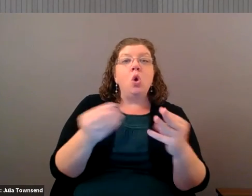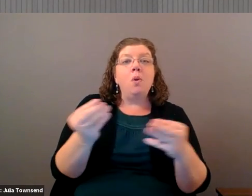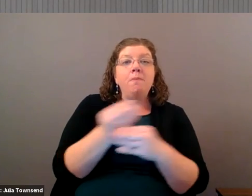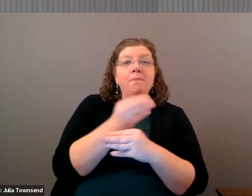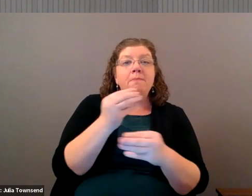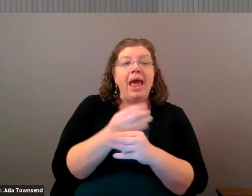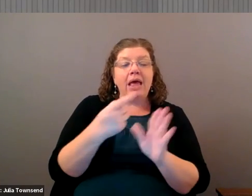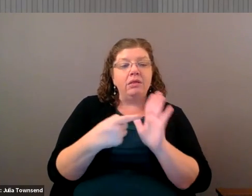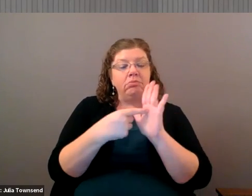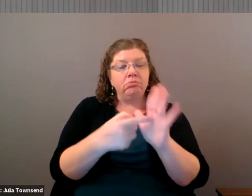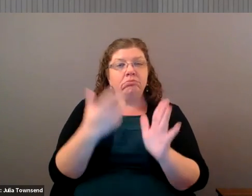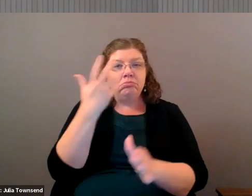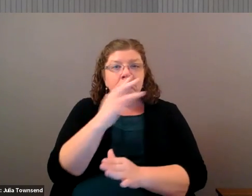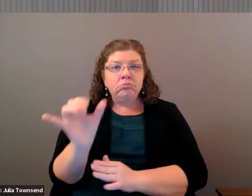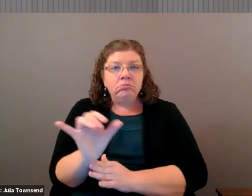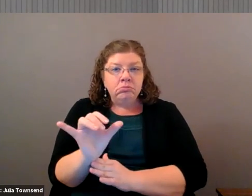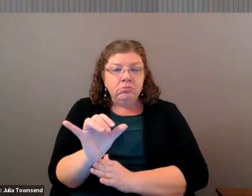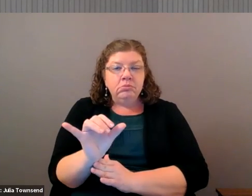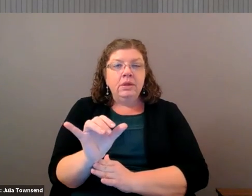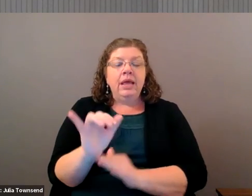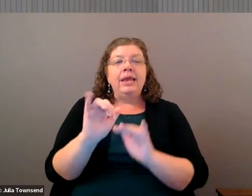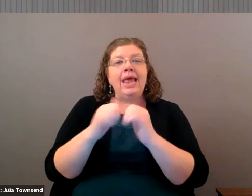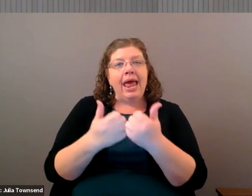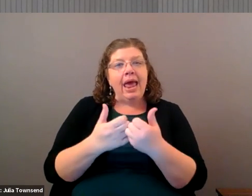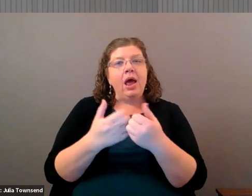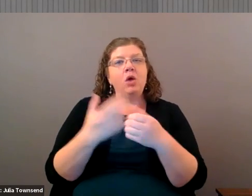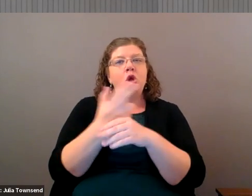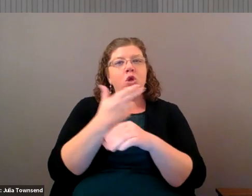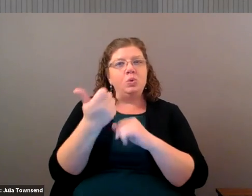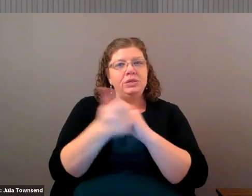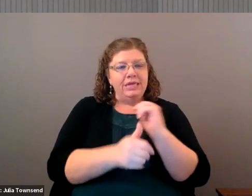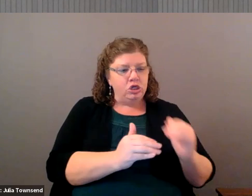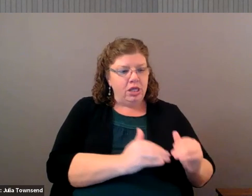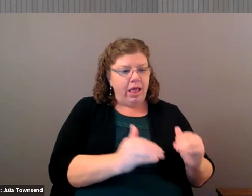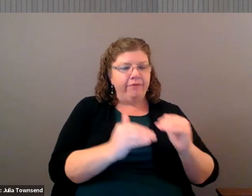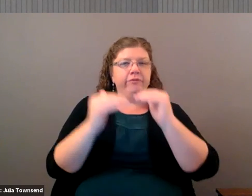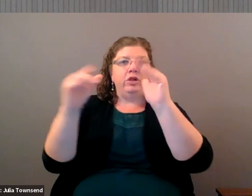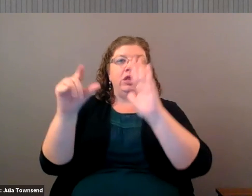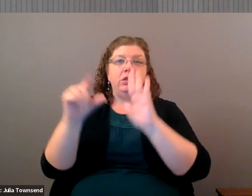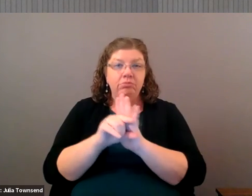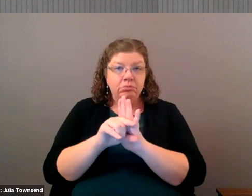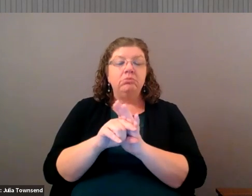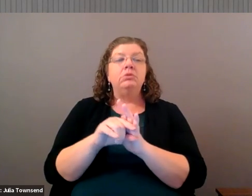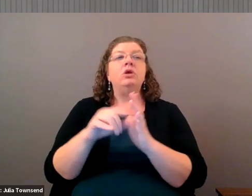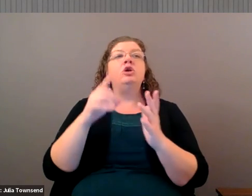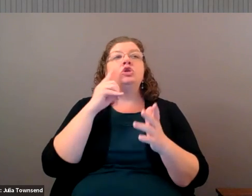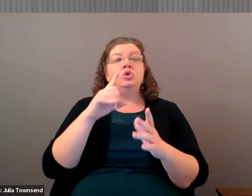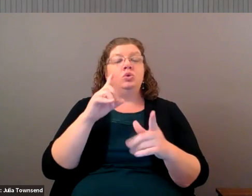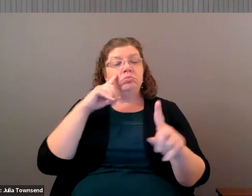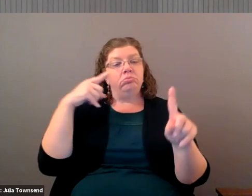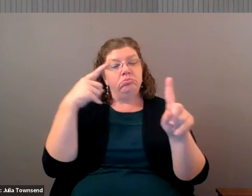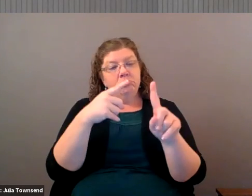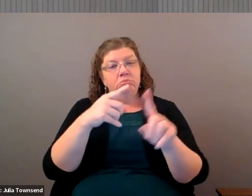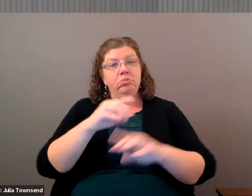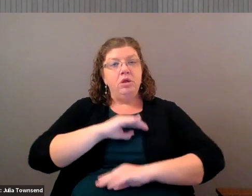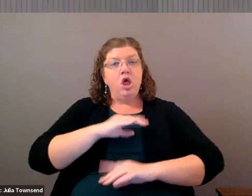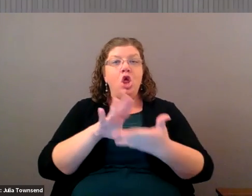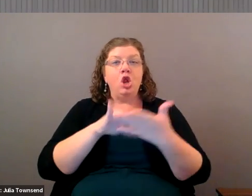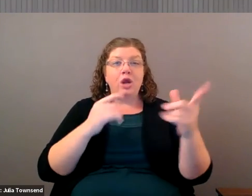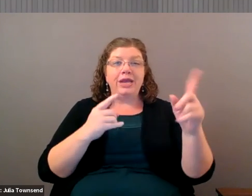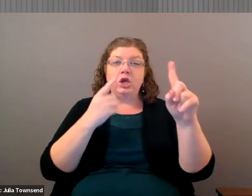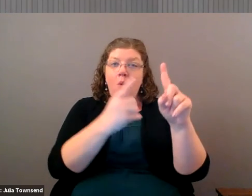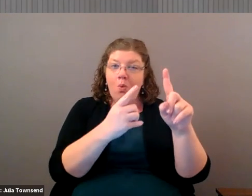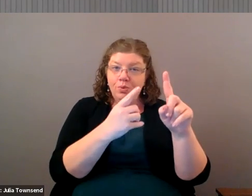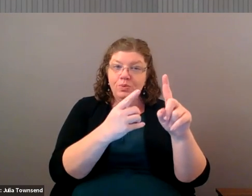mostrar representaciones matemáticas y cómo se usan en cada nivel de grado para poder llegar a las metas